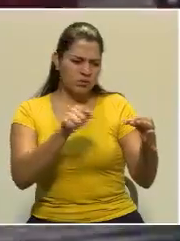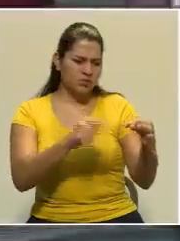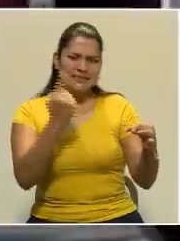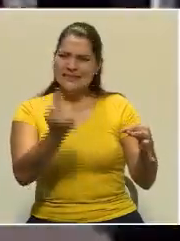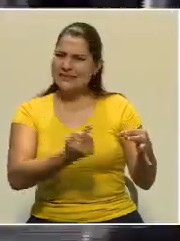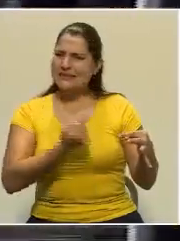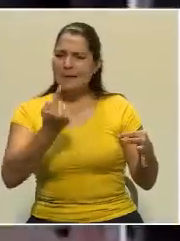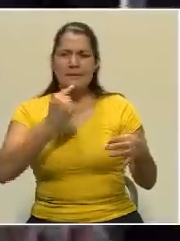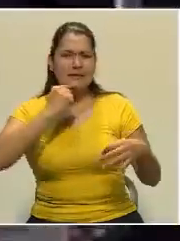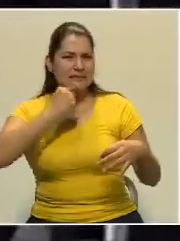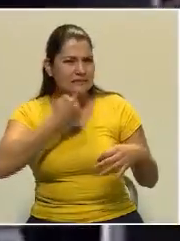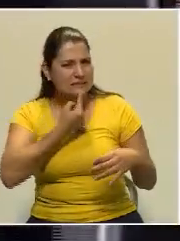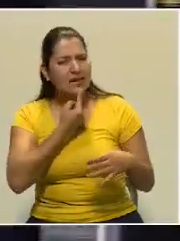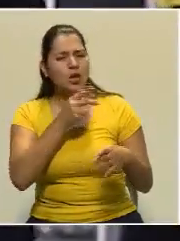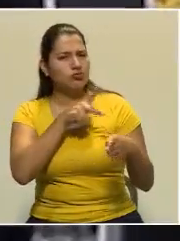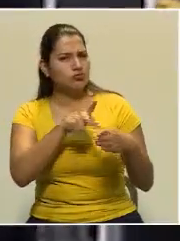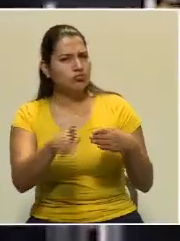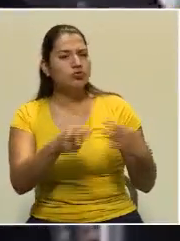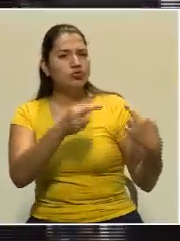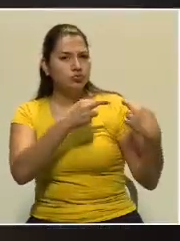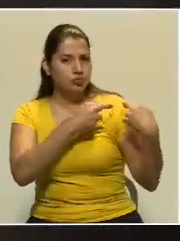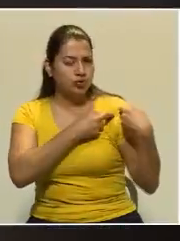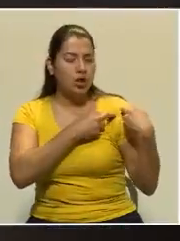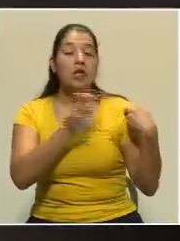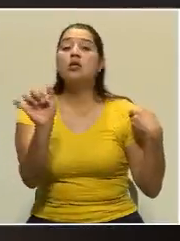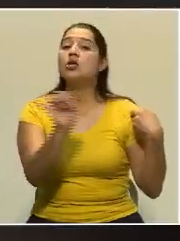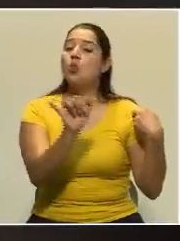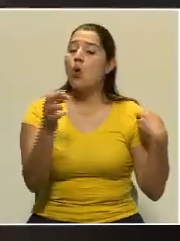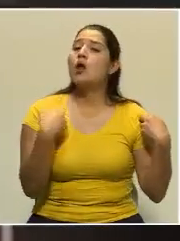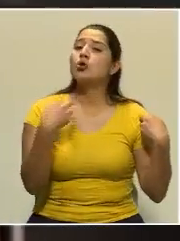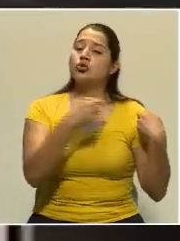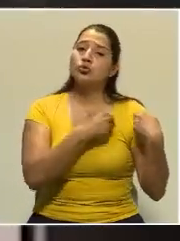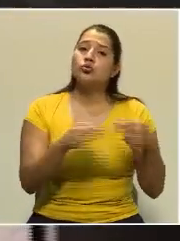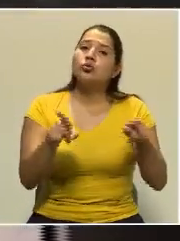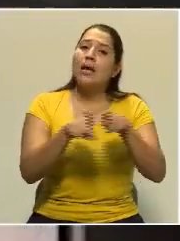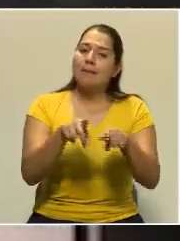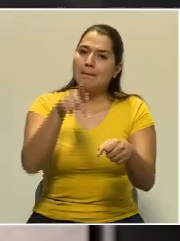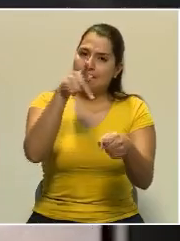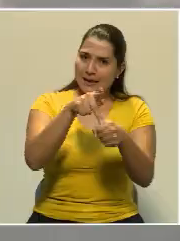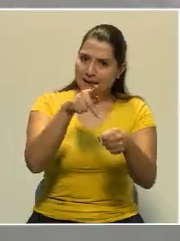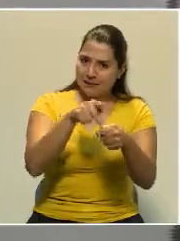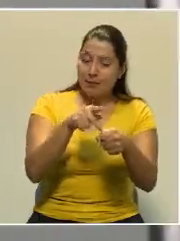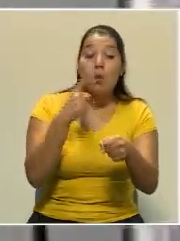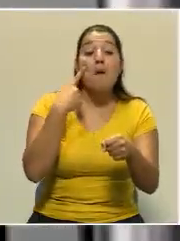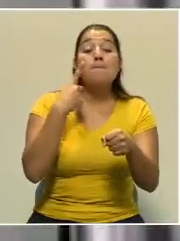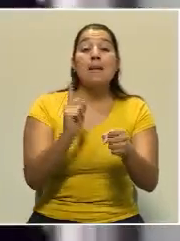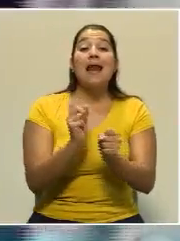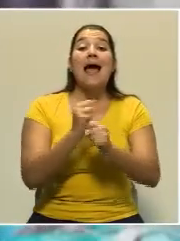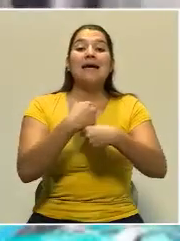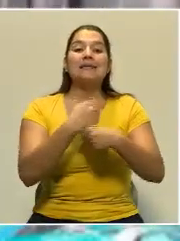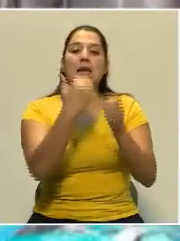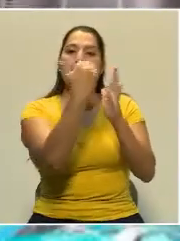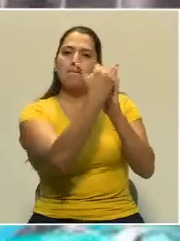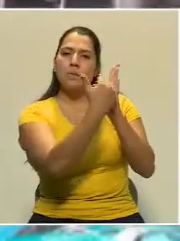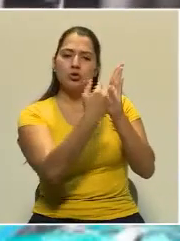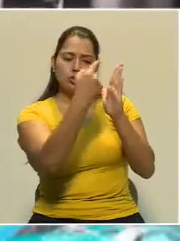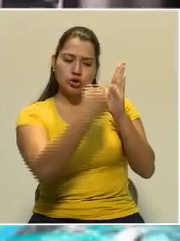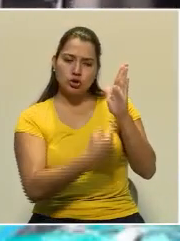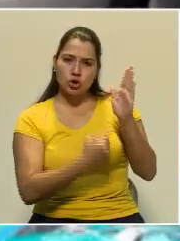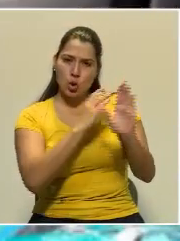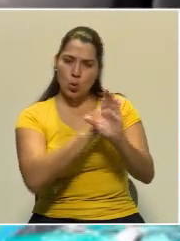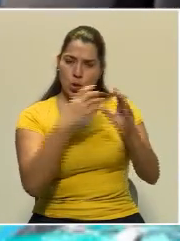responsable. Adicionalmente a eso, repito, nosotros participamos en la confección de los protocolos, generamos